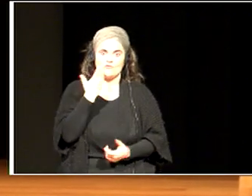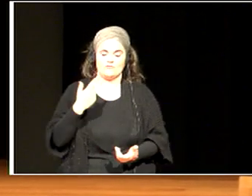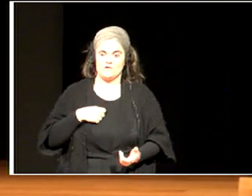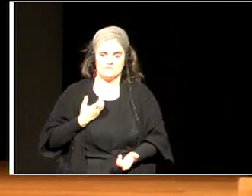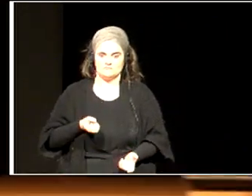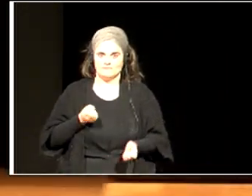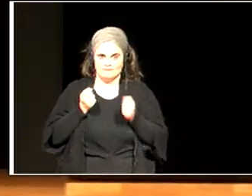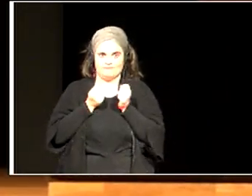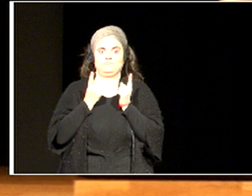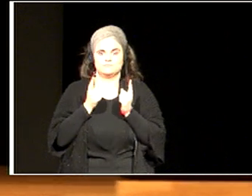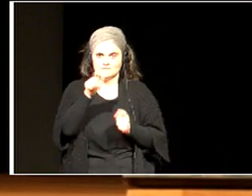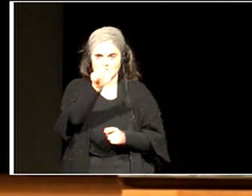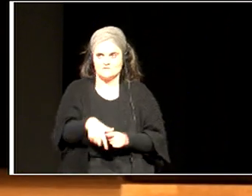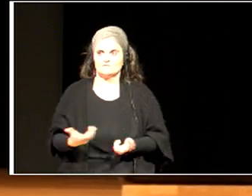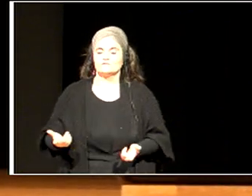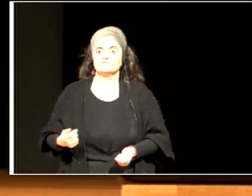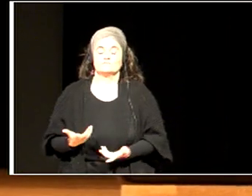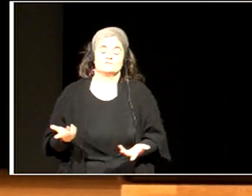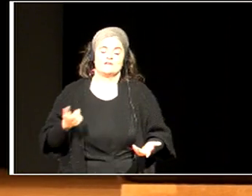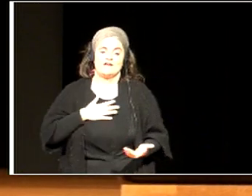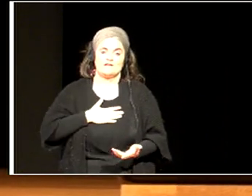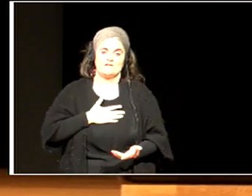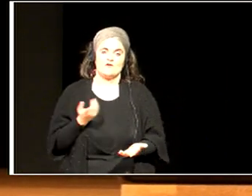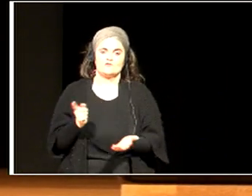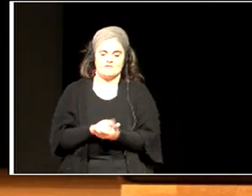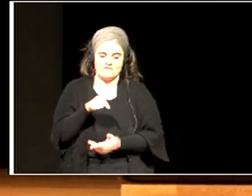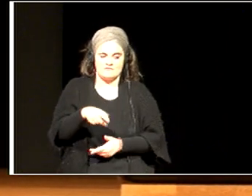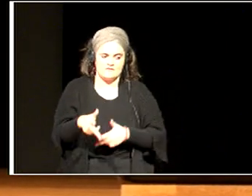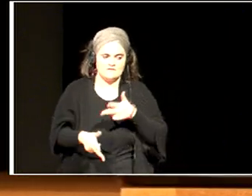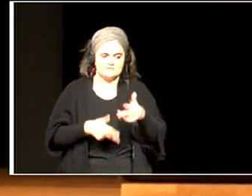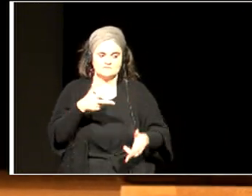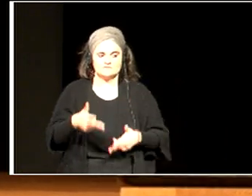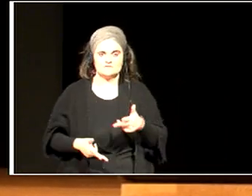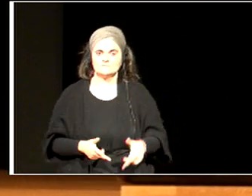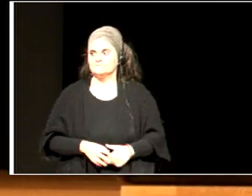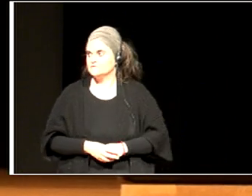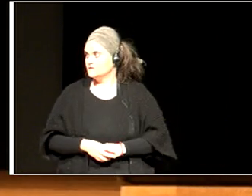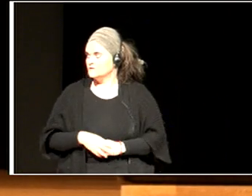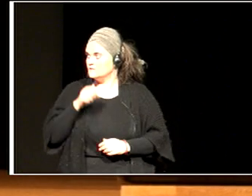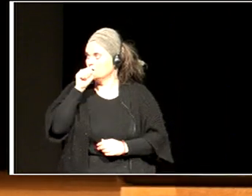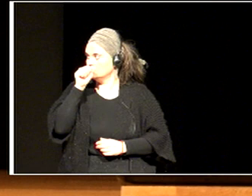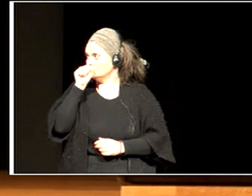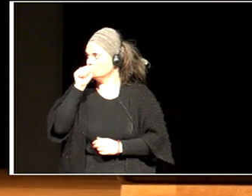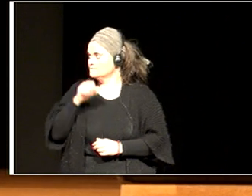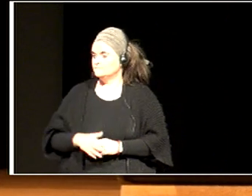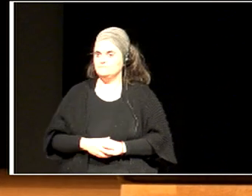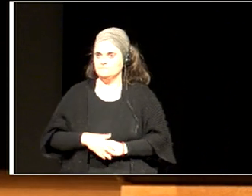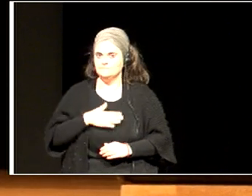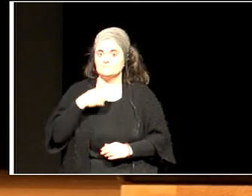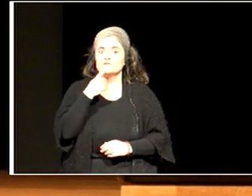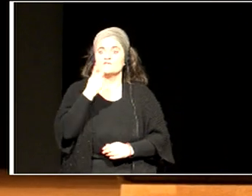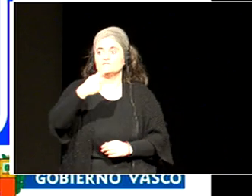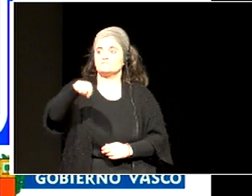por lo tanto ha encantada de estar de nuevo en euskadi os iba a decir a vosotros y vosotras ongi etorri